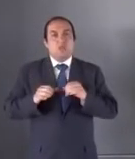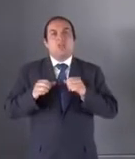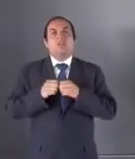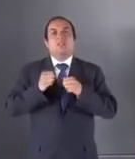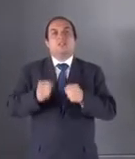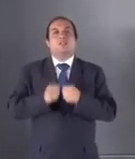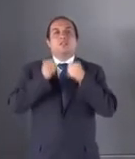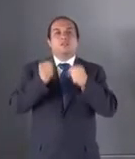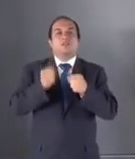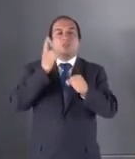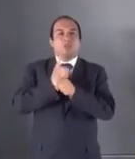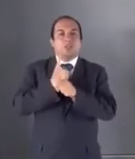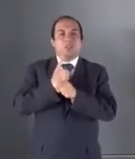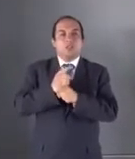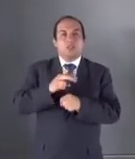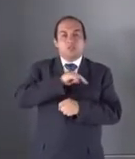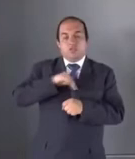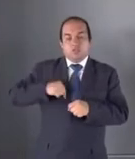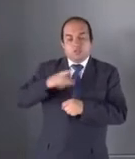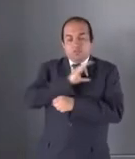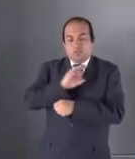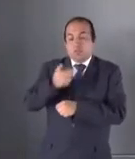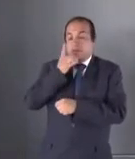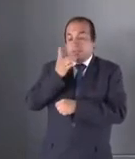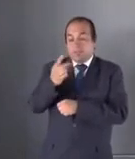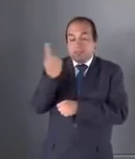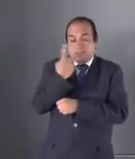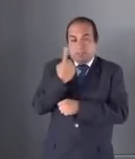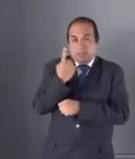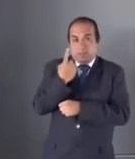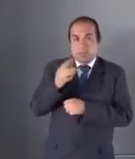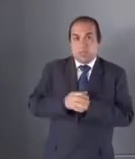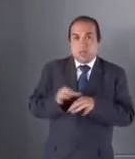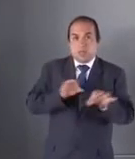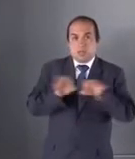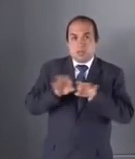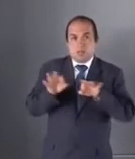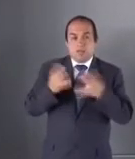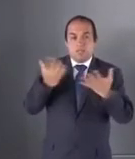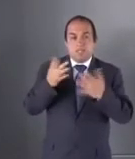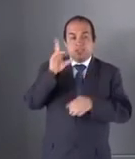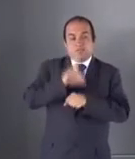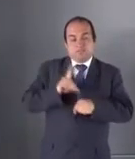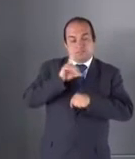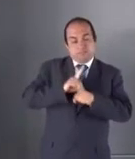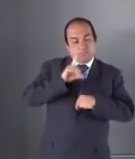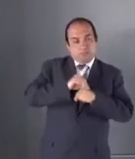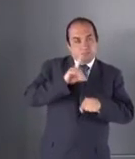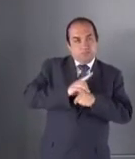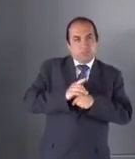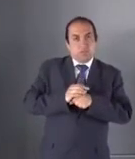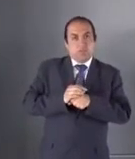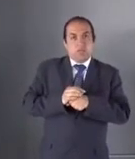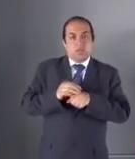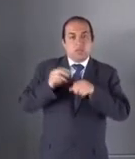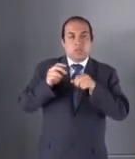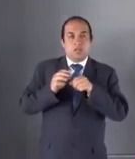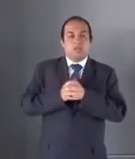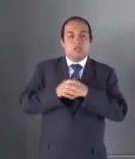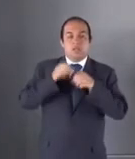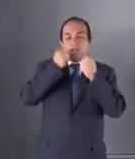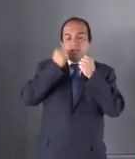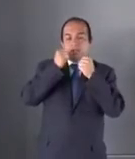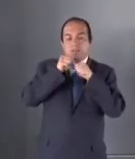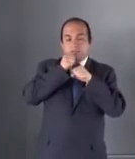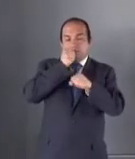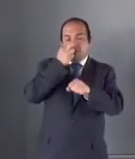venido siguiendo, y lo que sí podemos decir es que el trabajo que se hace todos los días por parte de la Secretaría de Seguridad